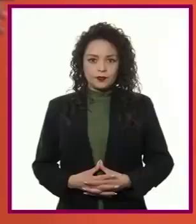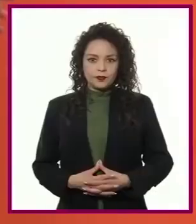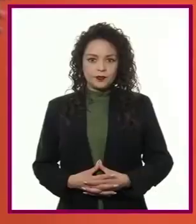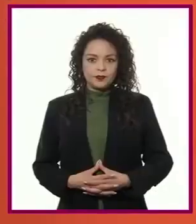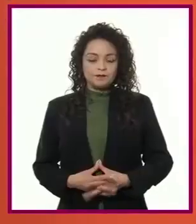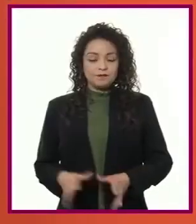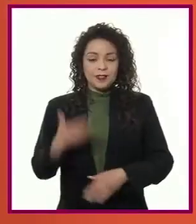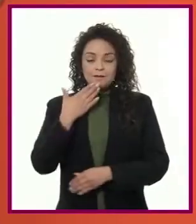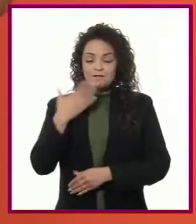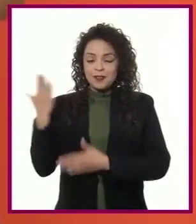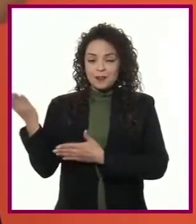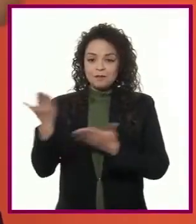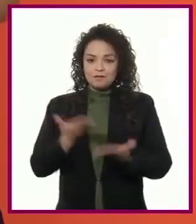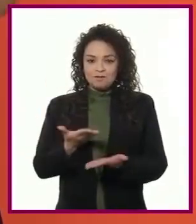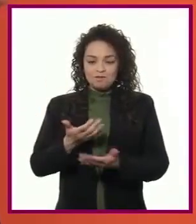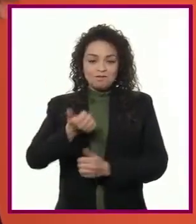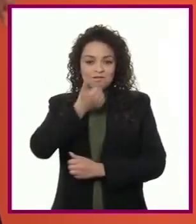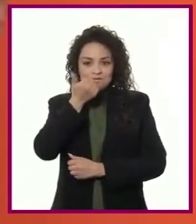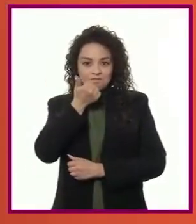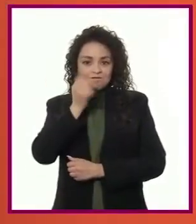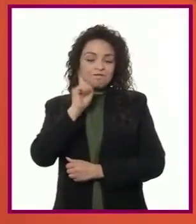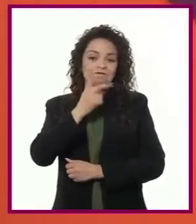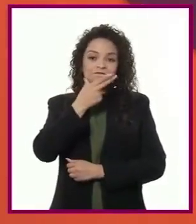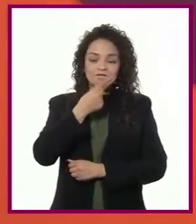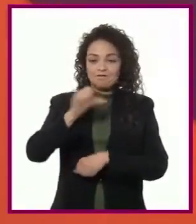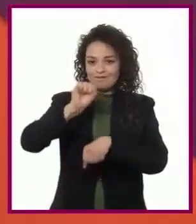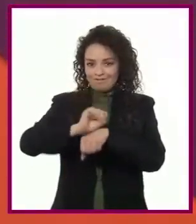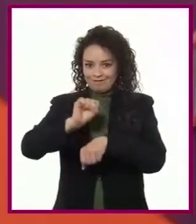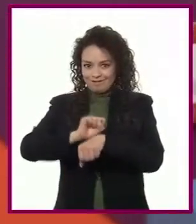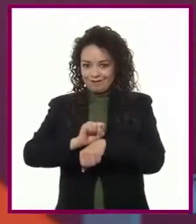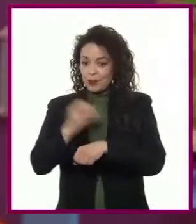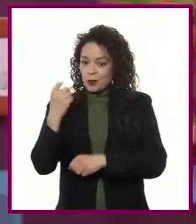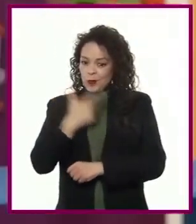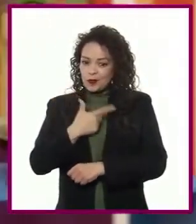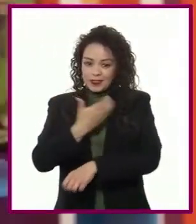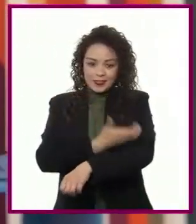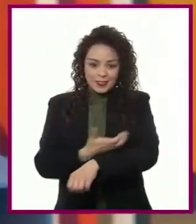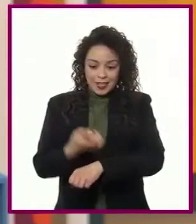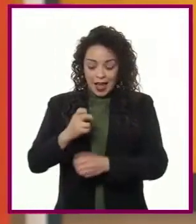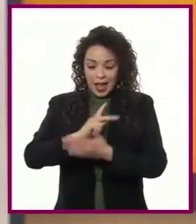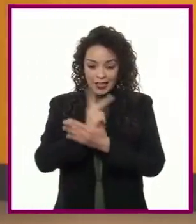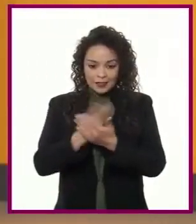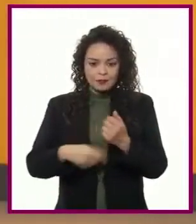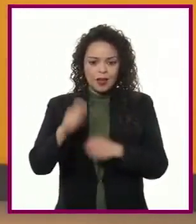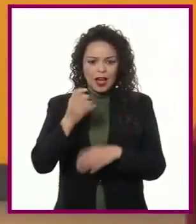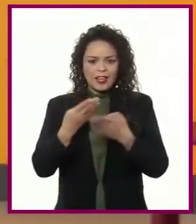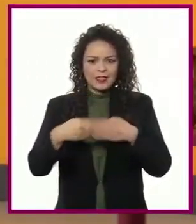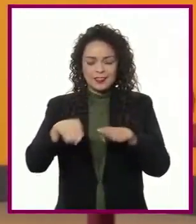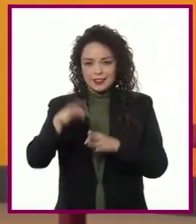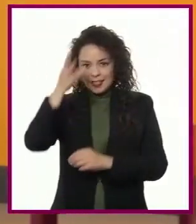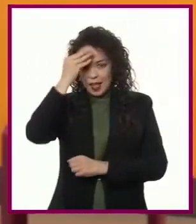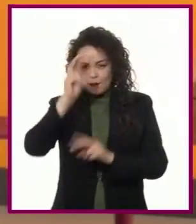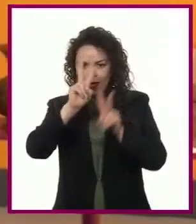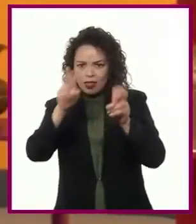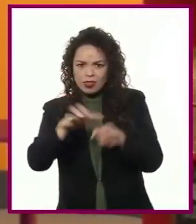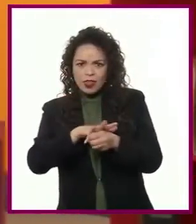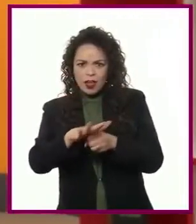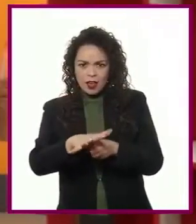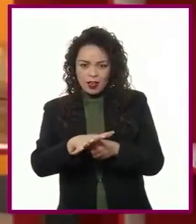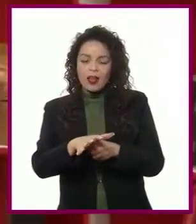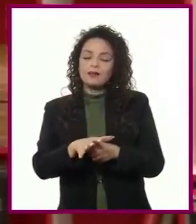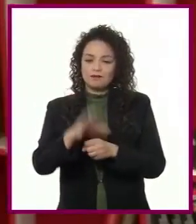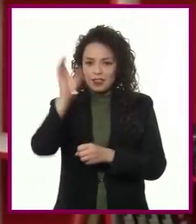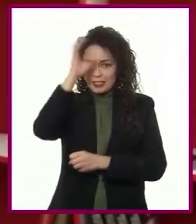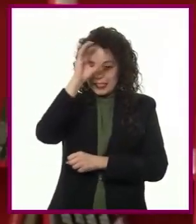Bienvenidas y bienvenidos estudiantes de secundaria. Me da mucho gusto que nos acompañen en esta sesión de Aprende en Casa para la asignatura de Ciencias